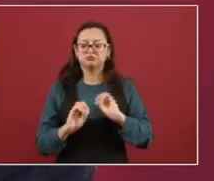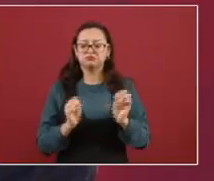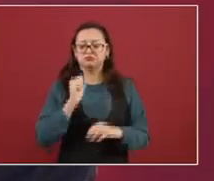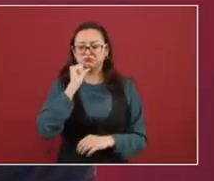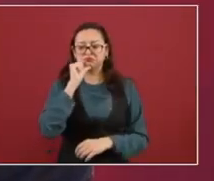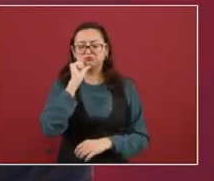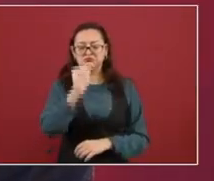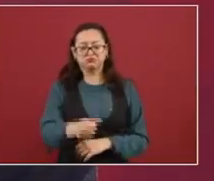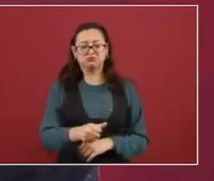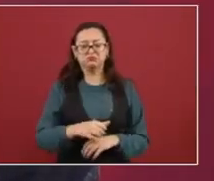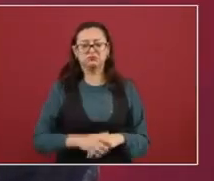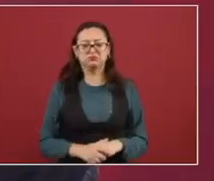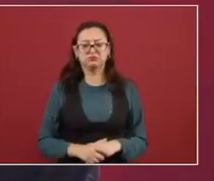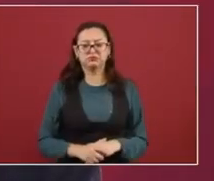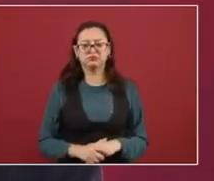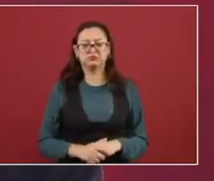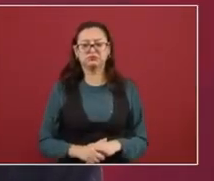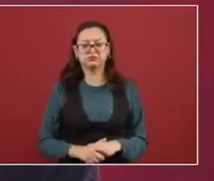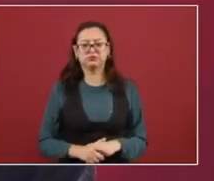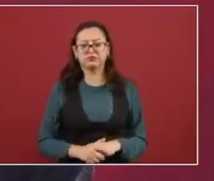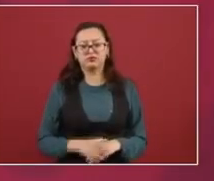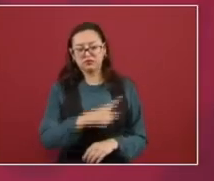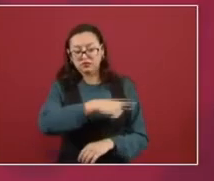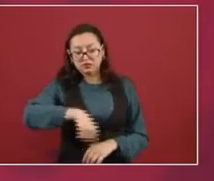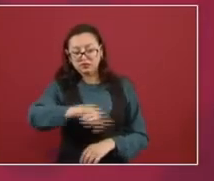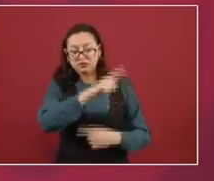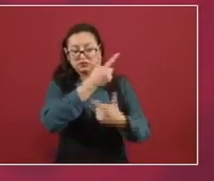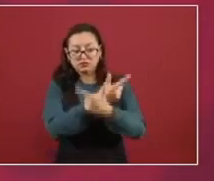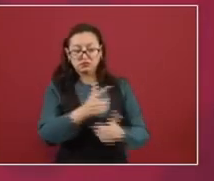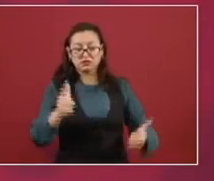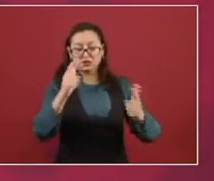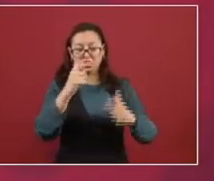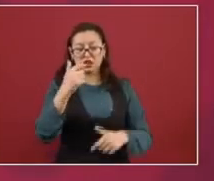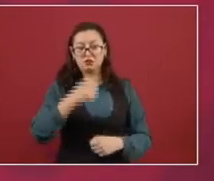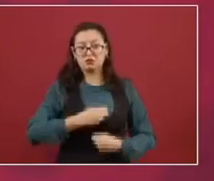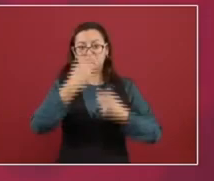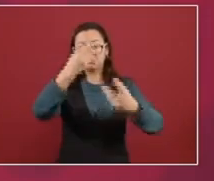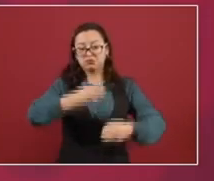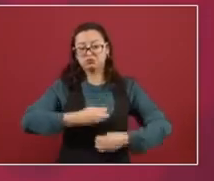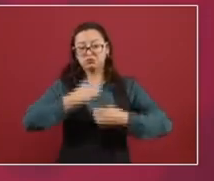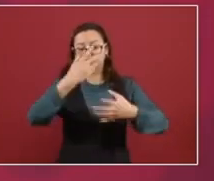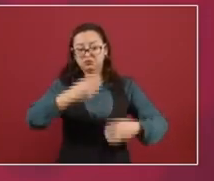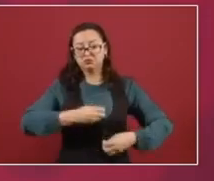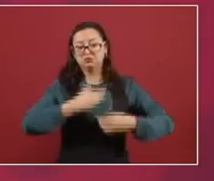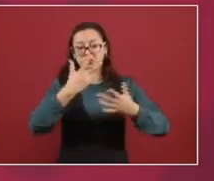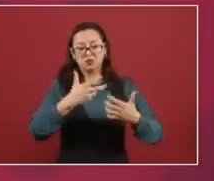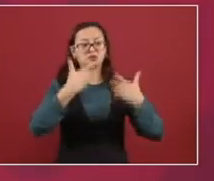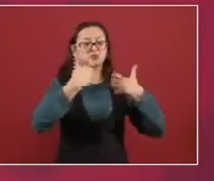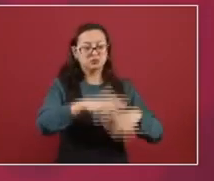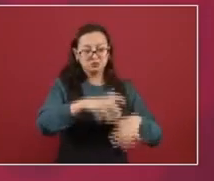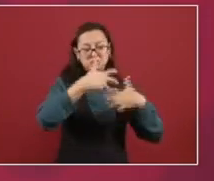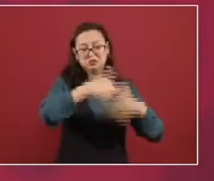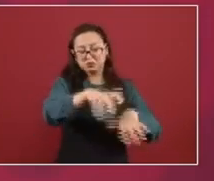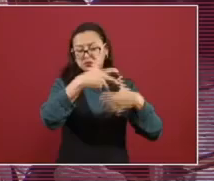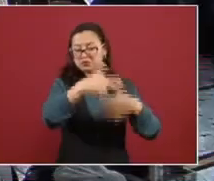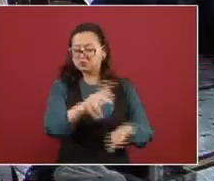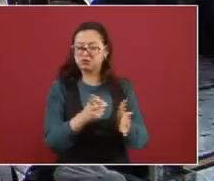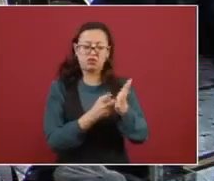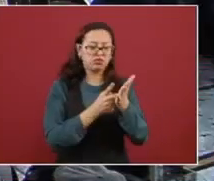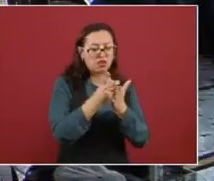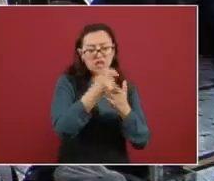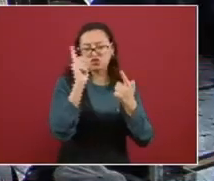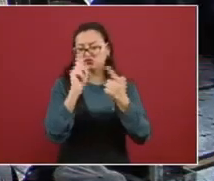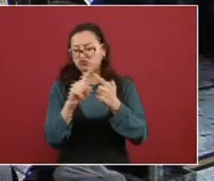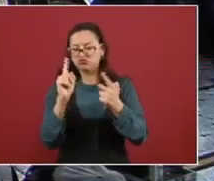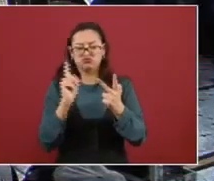vamos a ser respetuosos de la libre manifestación de las ideas, del derecho de manifestación,